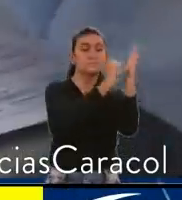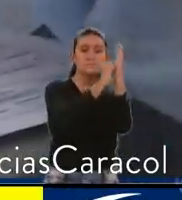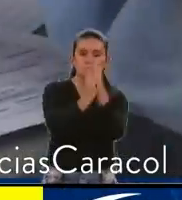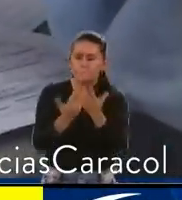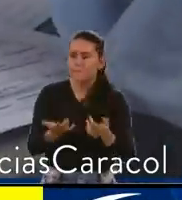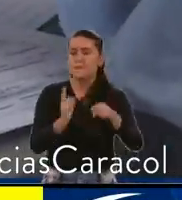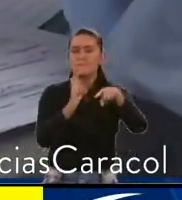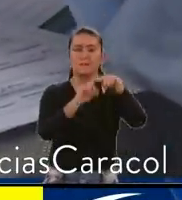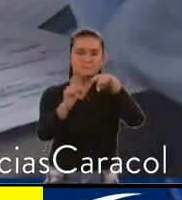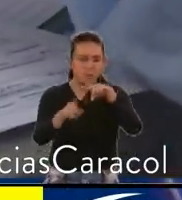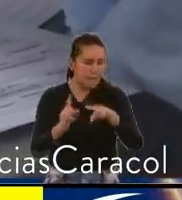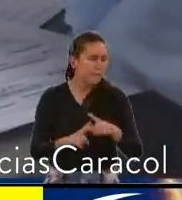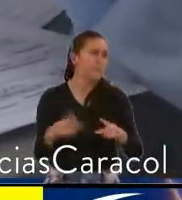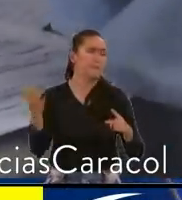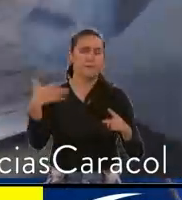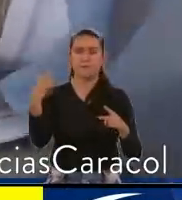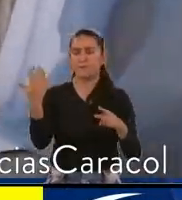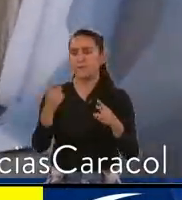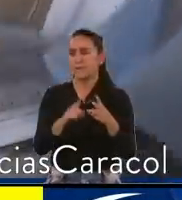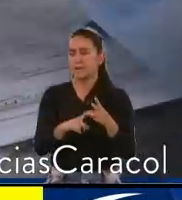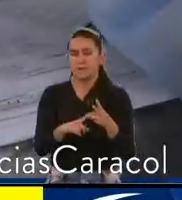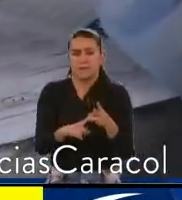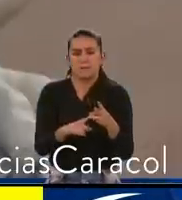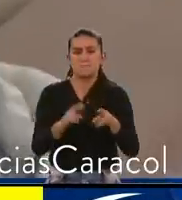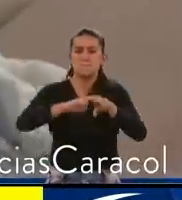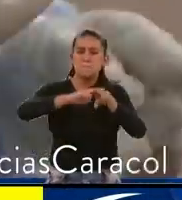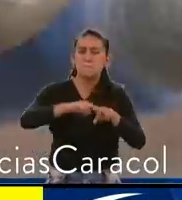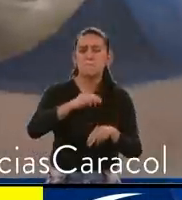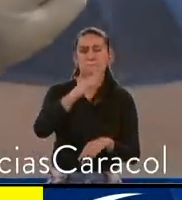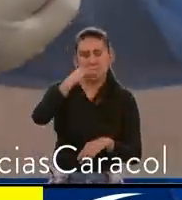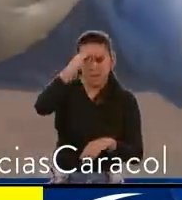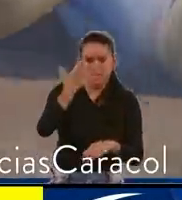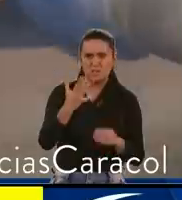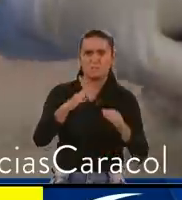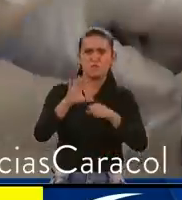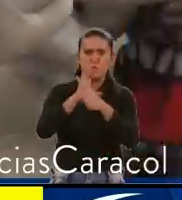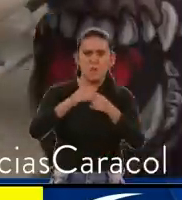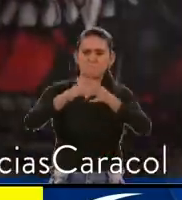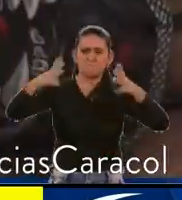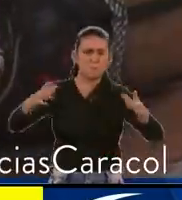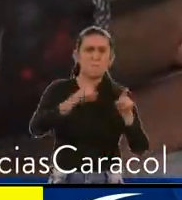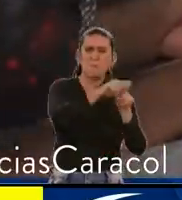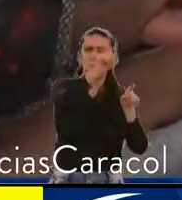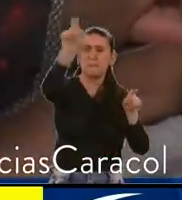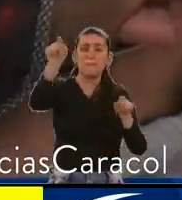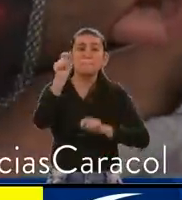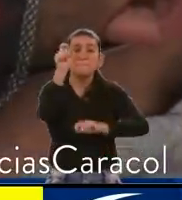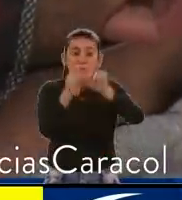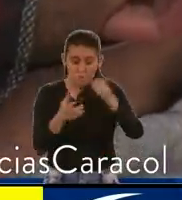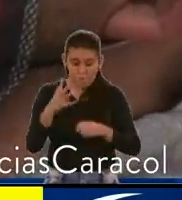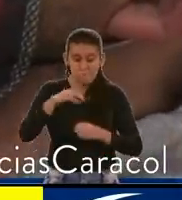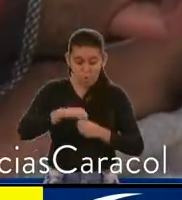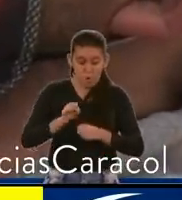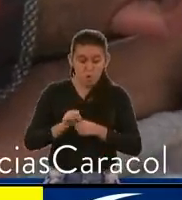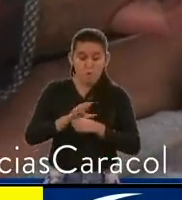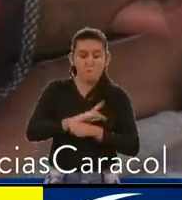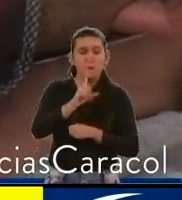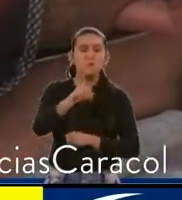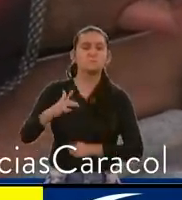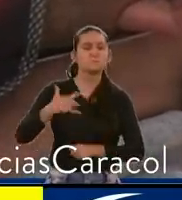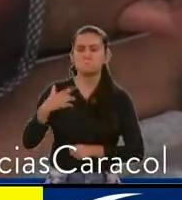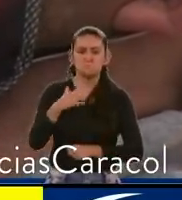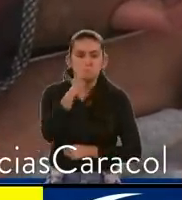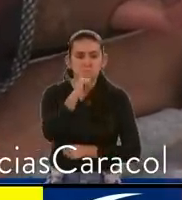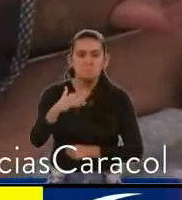estación de Transmilenio, en la del metro de Medellín, en la de todas las grandes ciudades, a los asintomáticos, día por